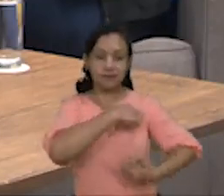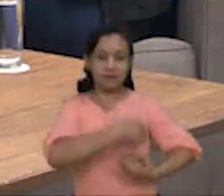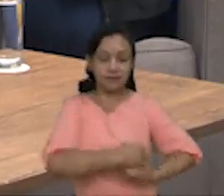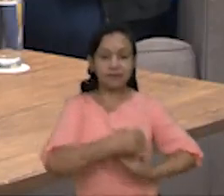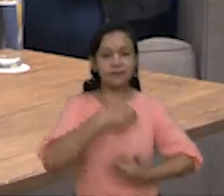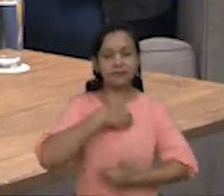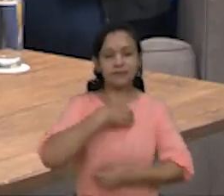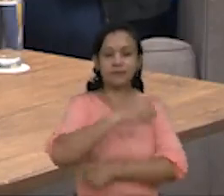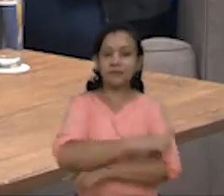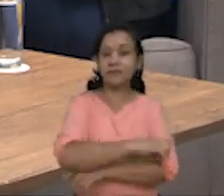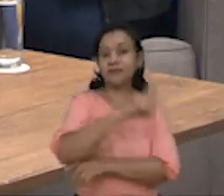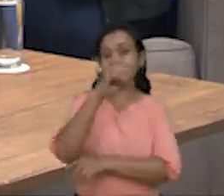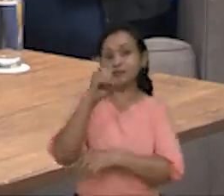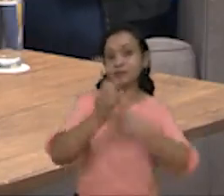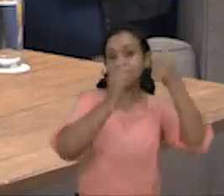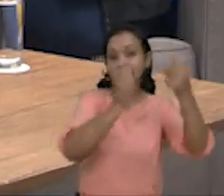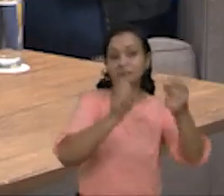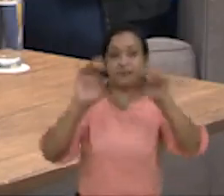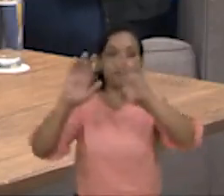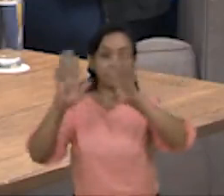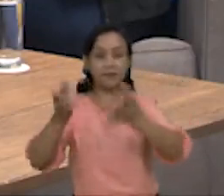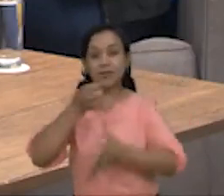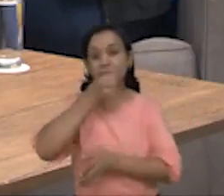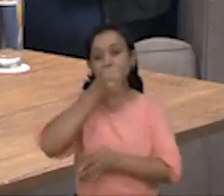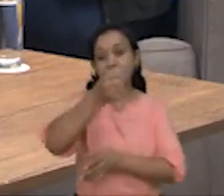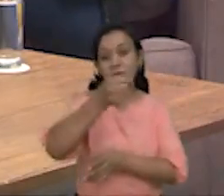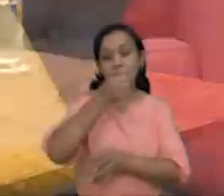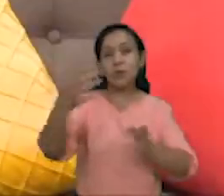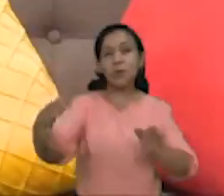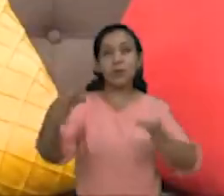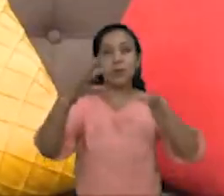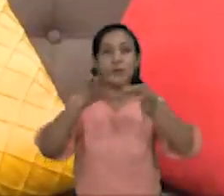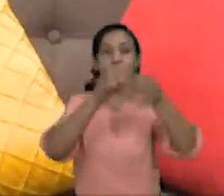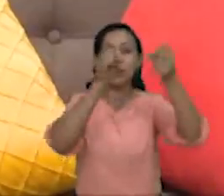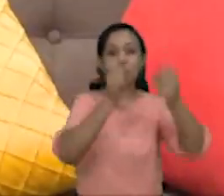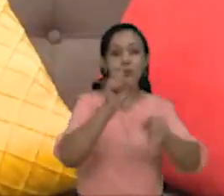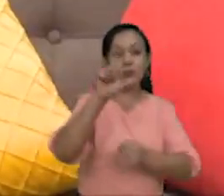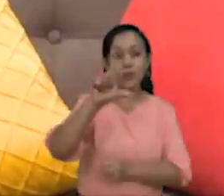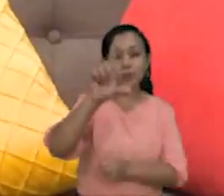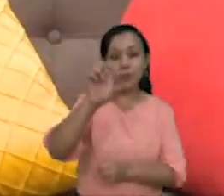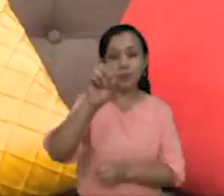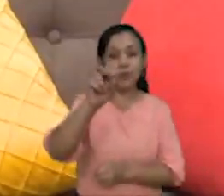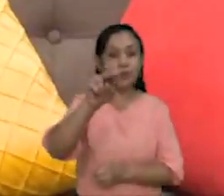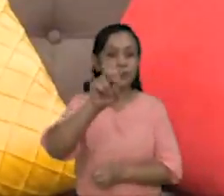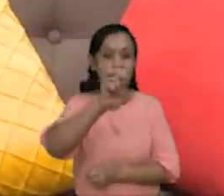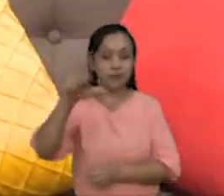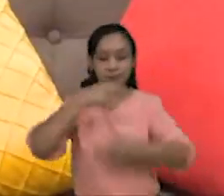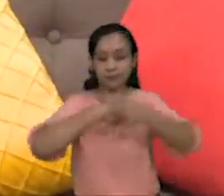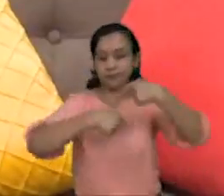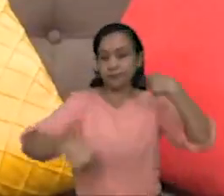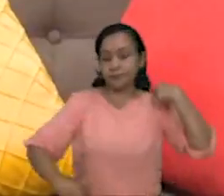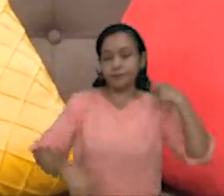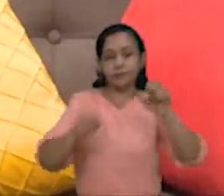el día de los periodistas y las periodistas. Y bueno, y también con nosotros se encuentra Leonel Mendoza, él es presidente de